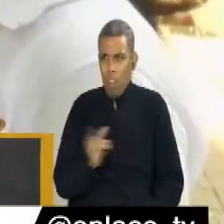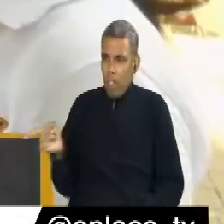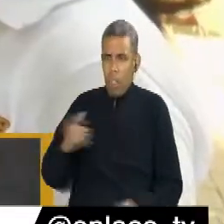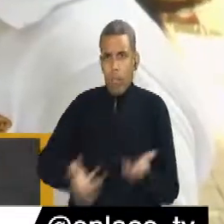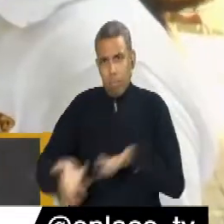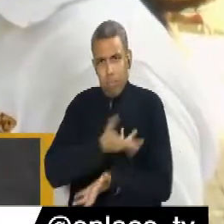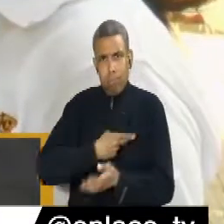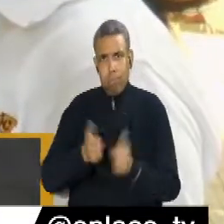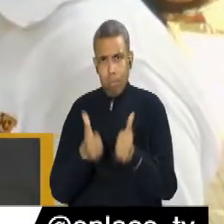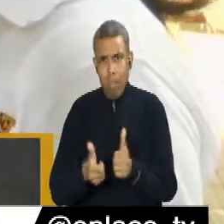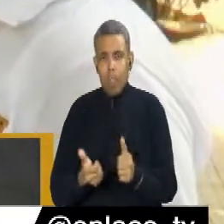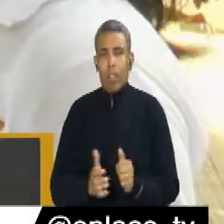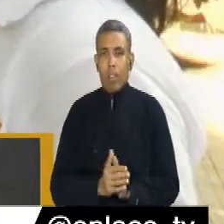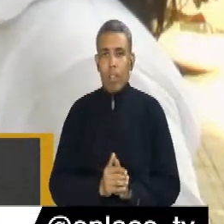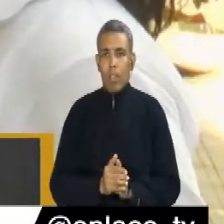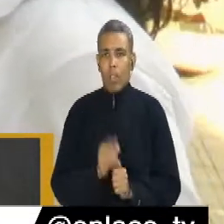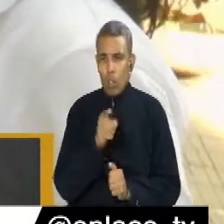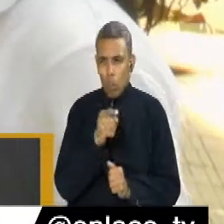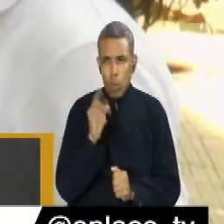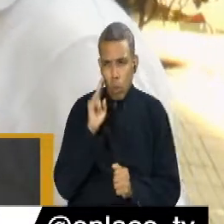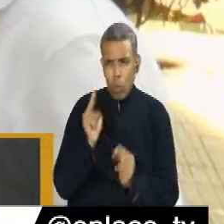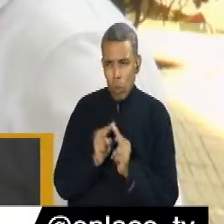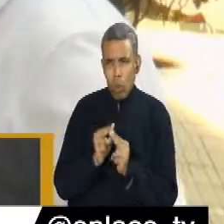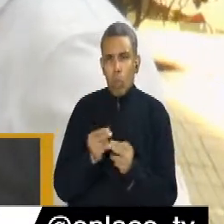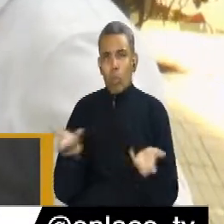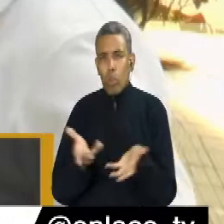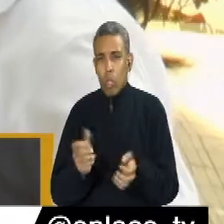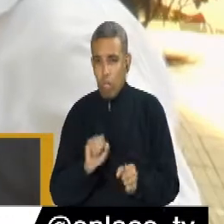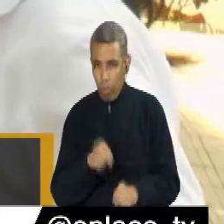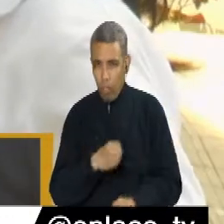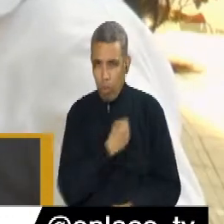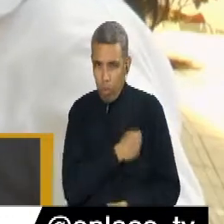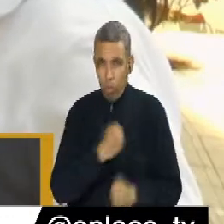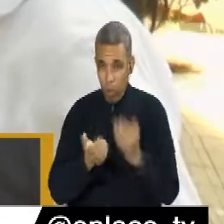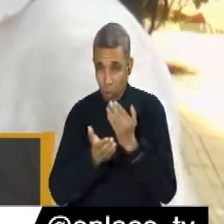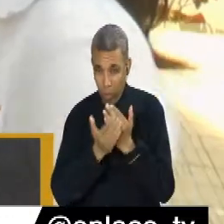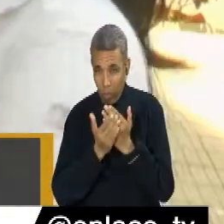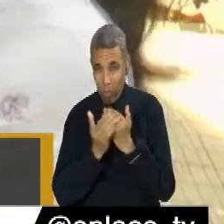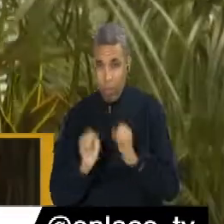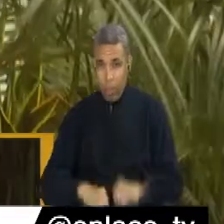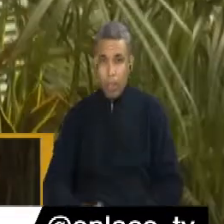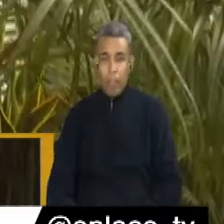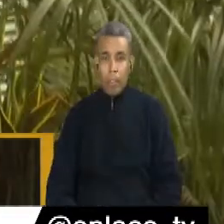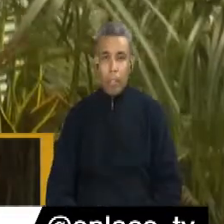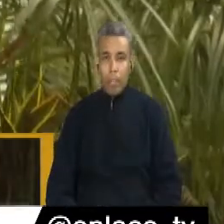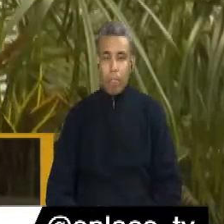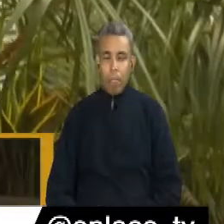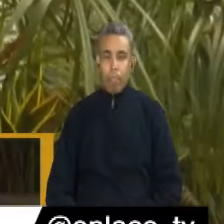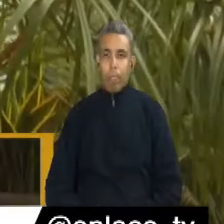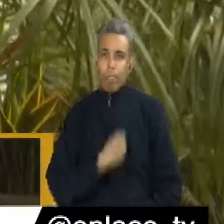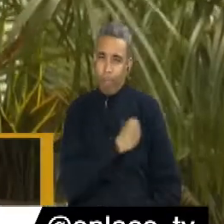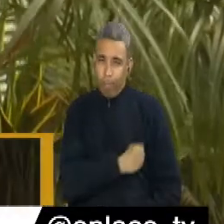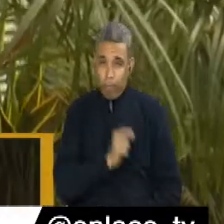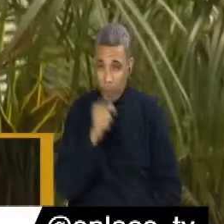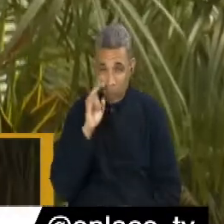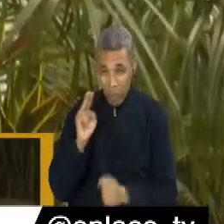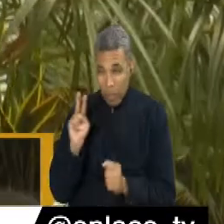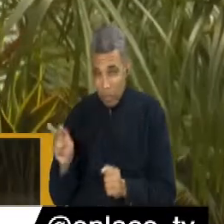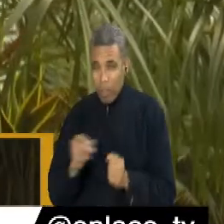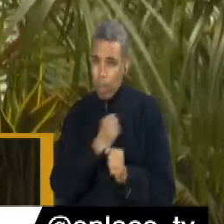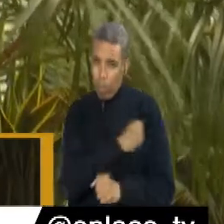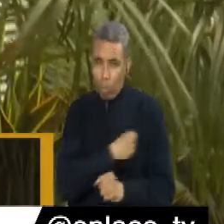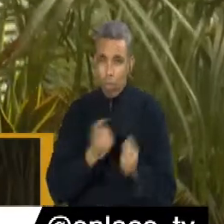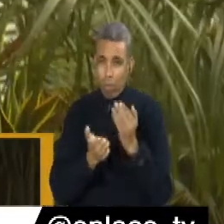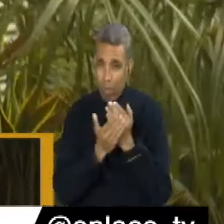Si usted tiene información del paradero de este docente, no dude en comunicarse a la siguiente línea. El llamado es si alguien lo ha visto.